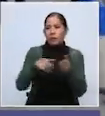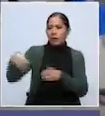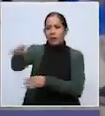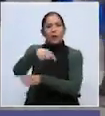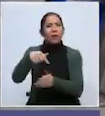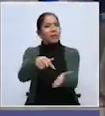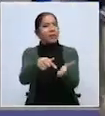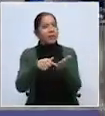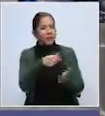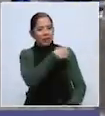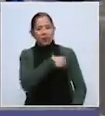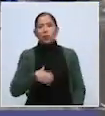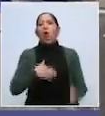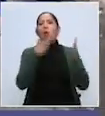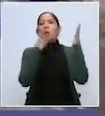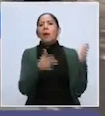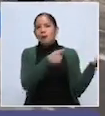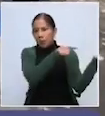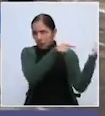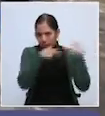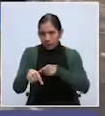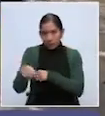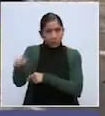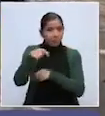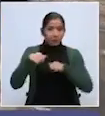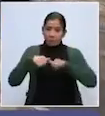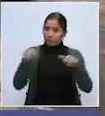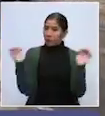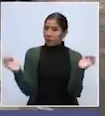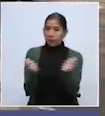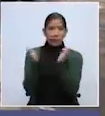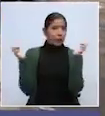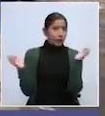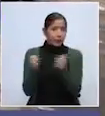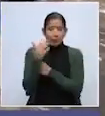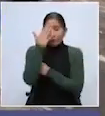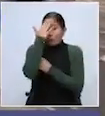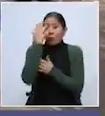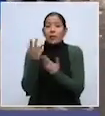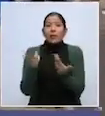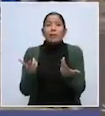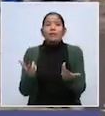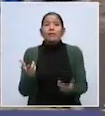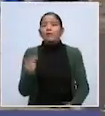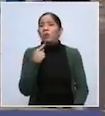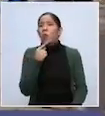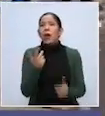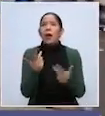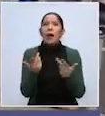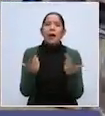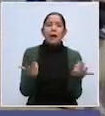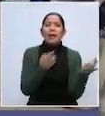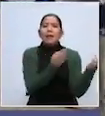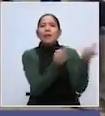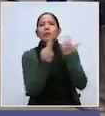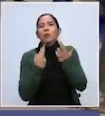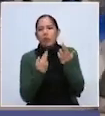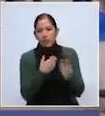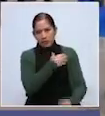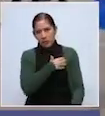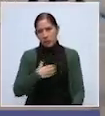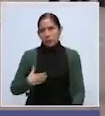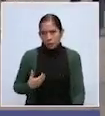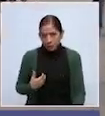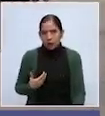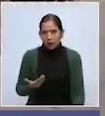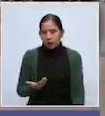mantienen alerta y se mantienen en emergencia, puesto que no han tenido ningún tipo de respuesta por parte